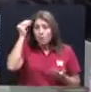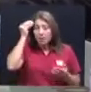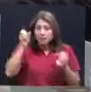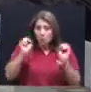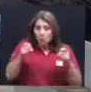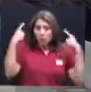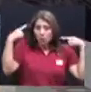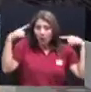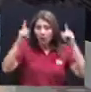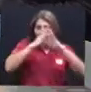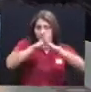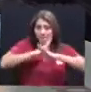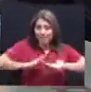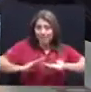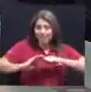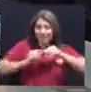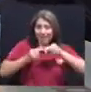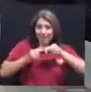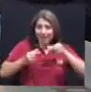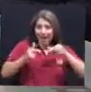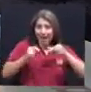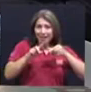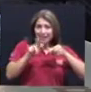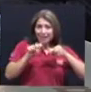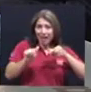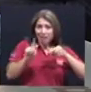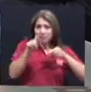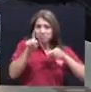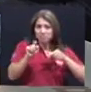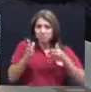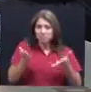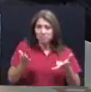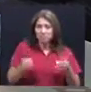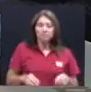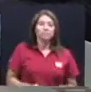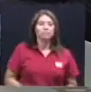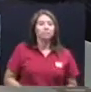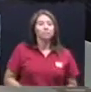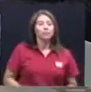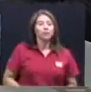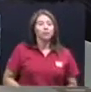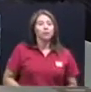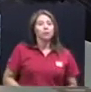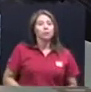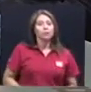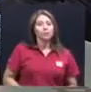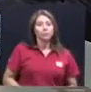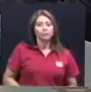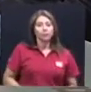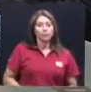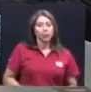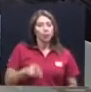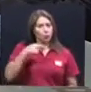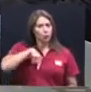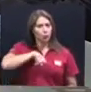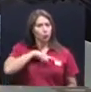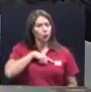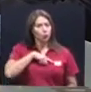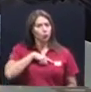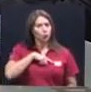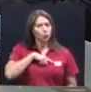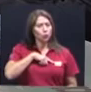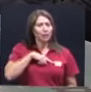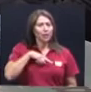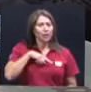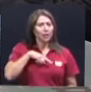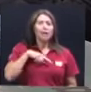paz en gasa usted que está en esta coordinadora hemos evaluado es posible la paz en casa